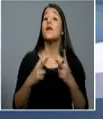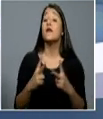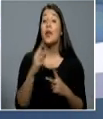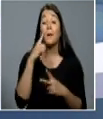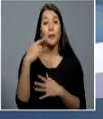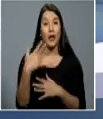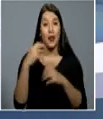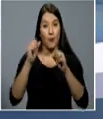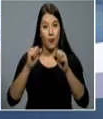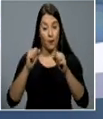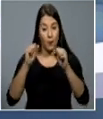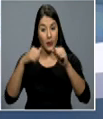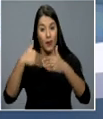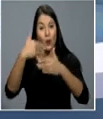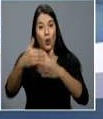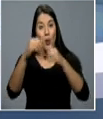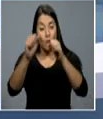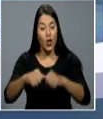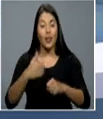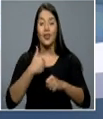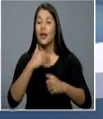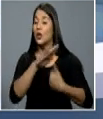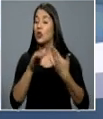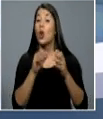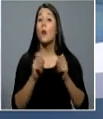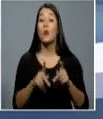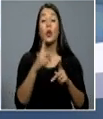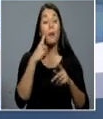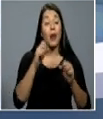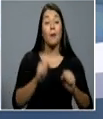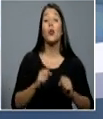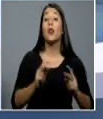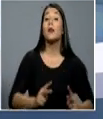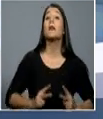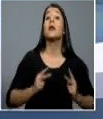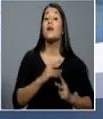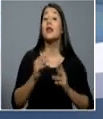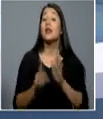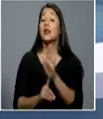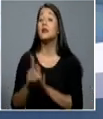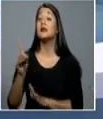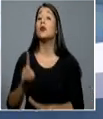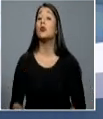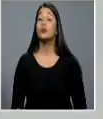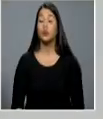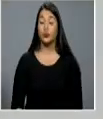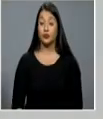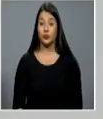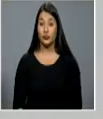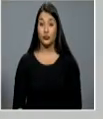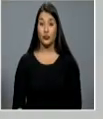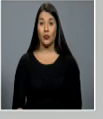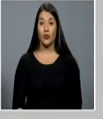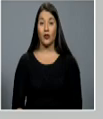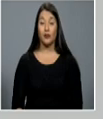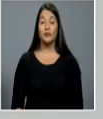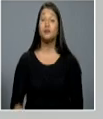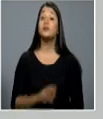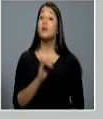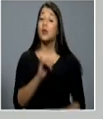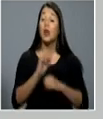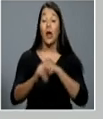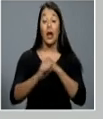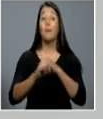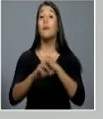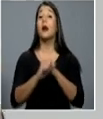pueda contar con todas las oportunidades de vida y de desarrollo. Es una campaña